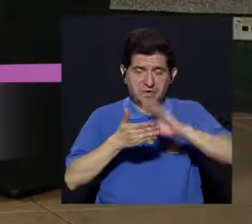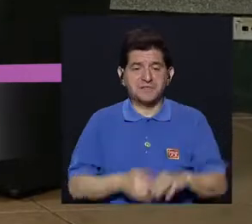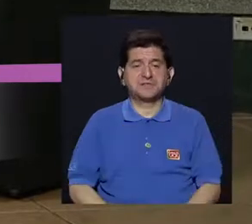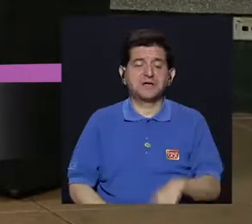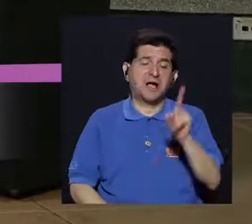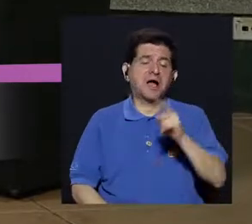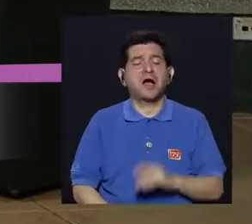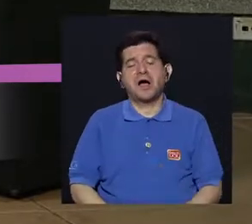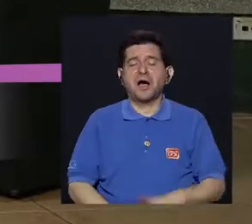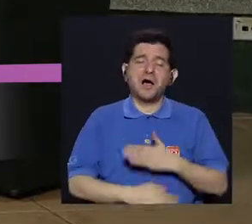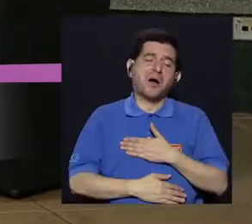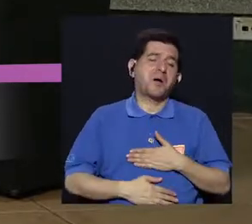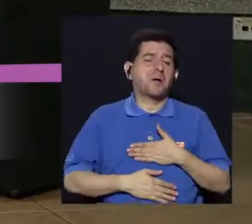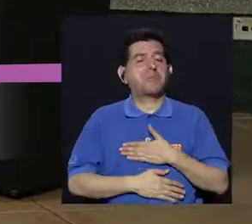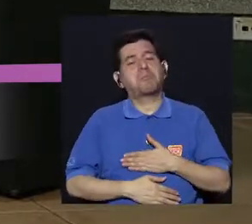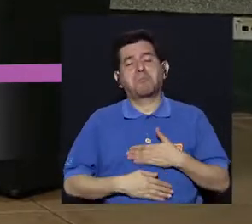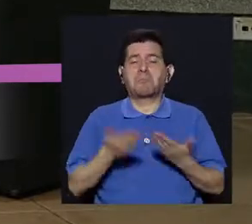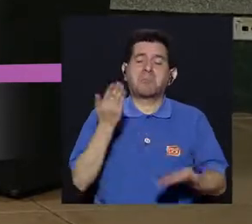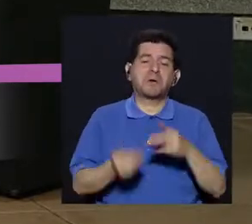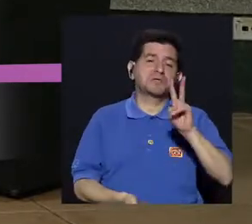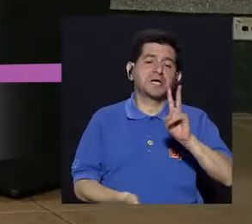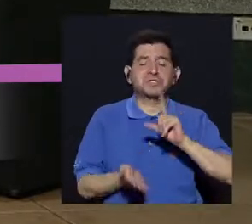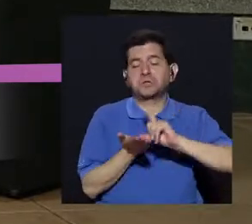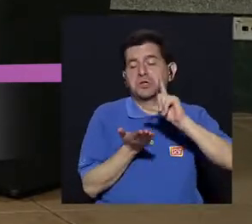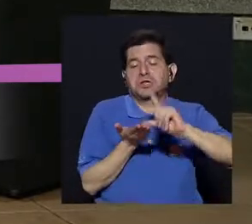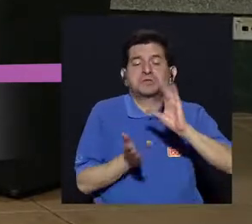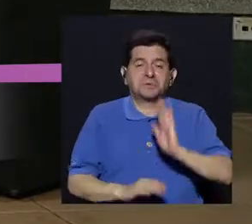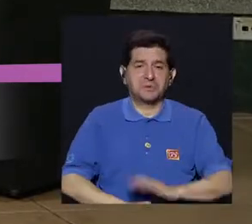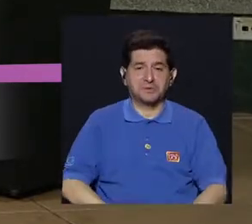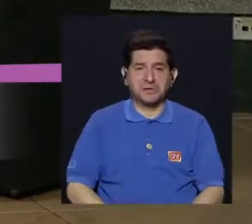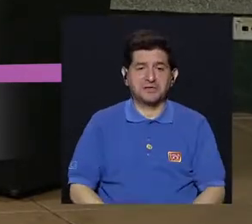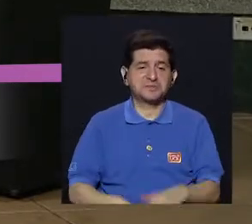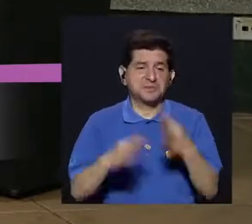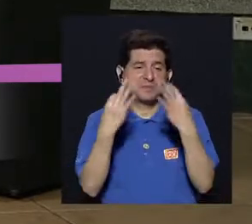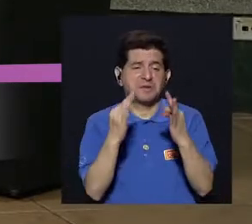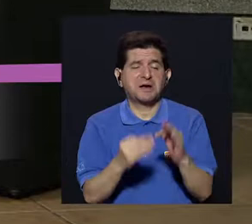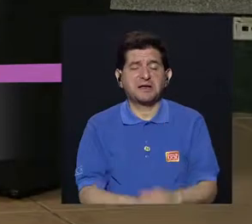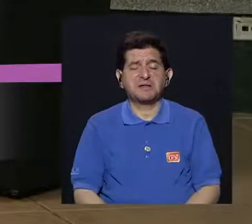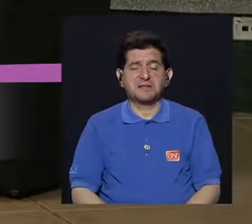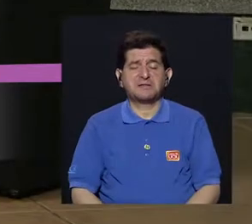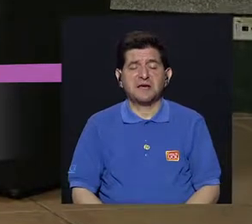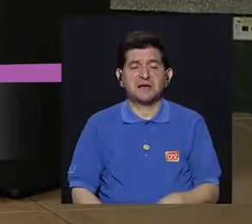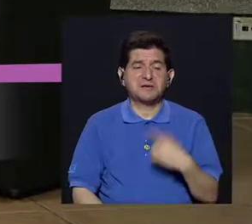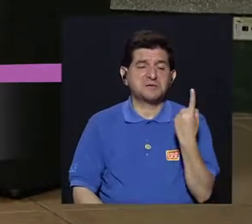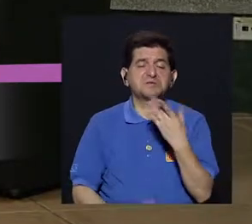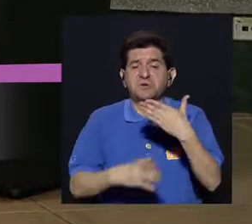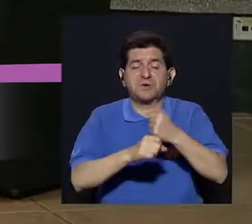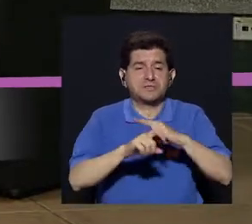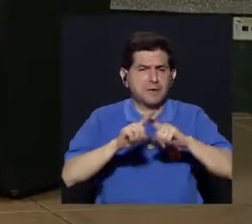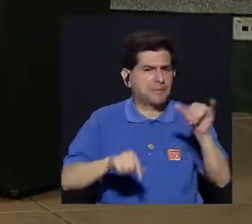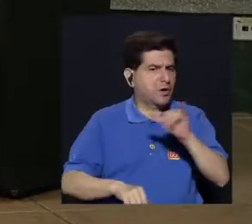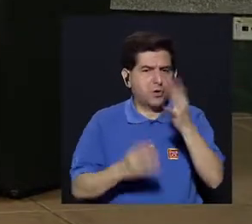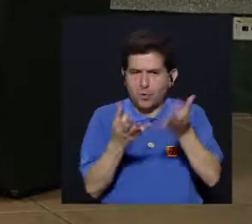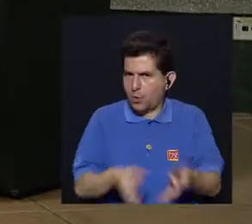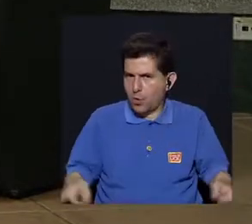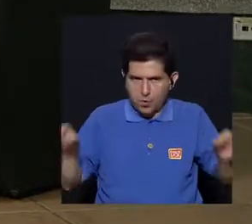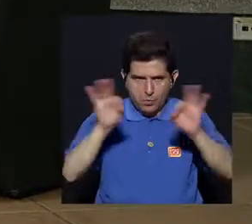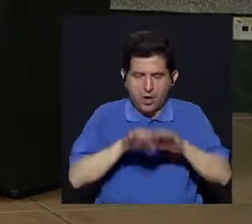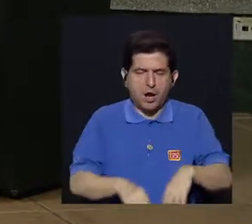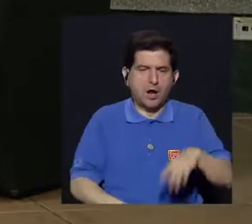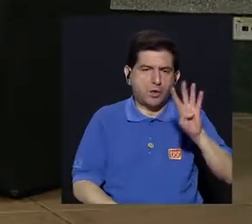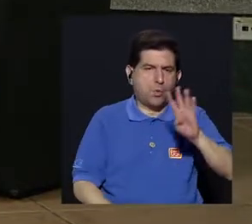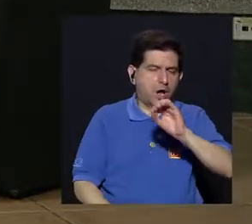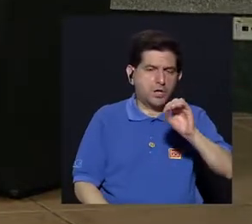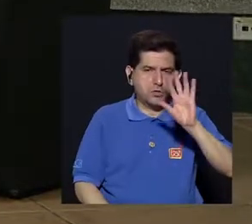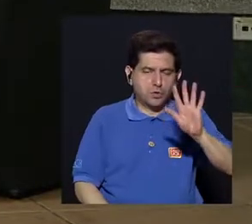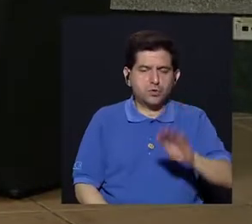un pasatiempo para ellos, hay un par de lecciones para ponerles algo, pero no le dan la misma importancia que